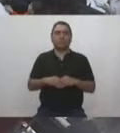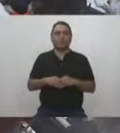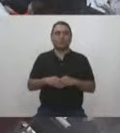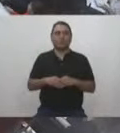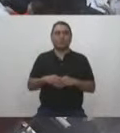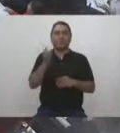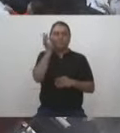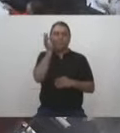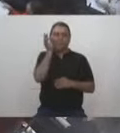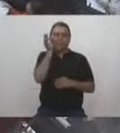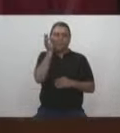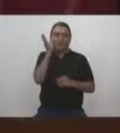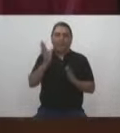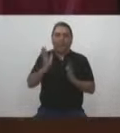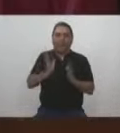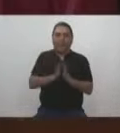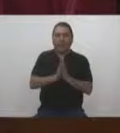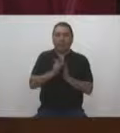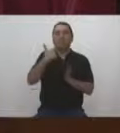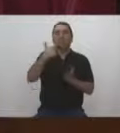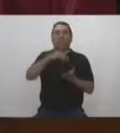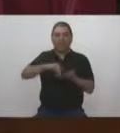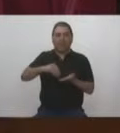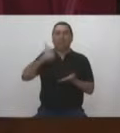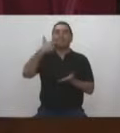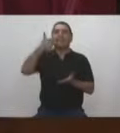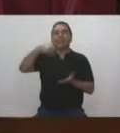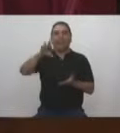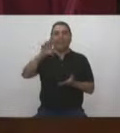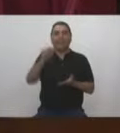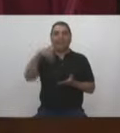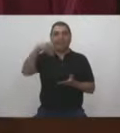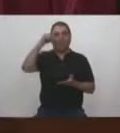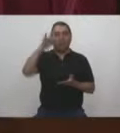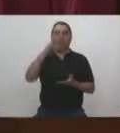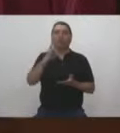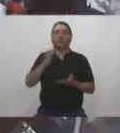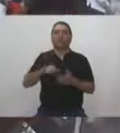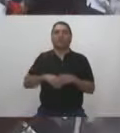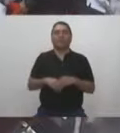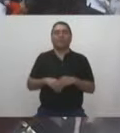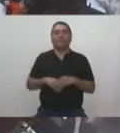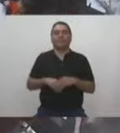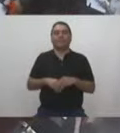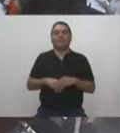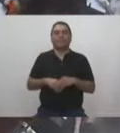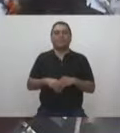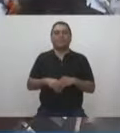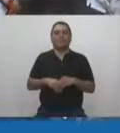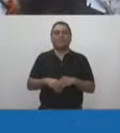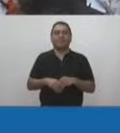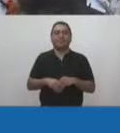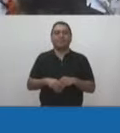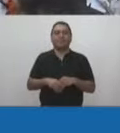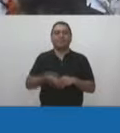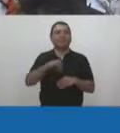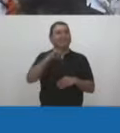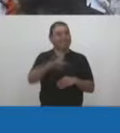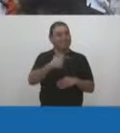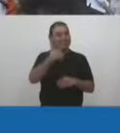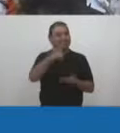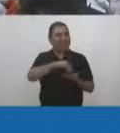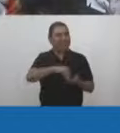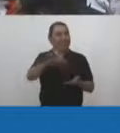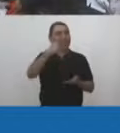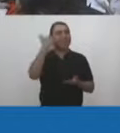acople, porque claro, ahora con el desacople, por eso estaba la discusión del acople con la paritaria, porque ahora a lo mejor en no sé